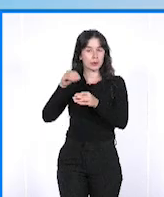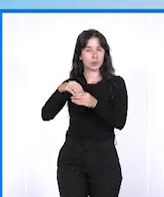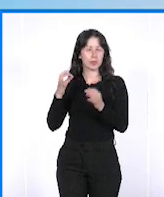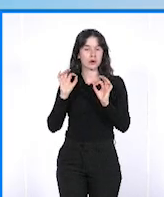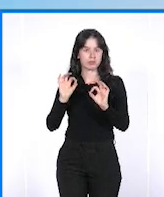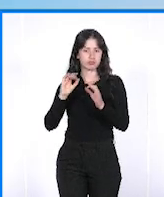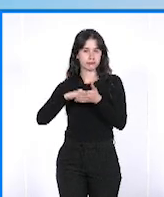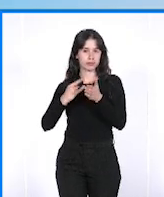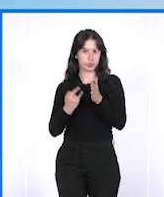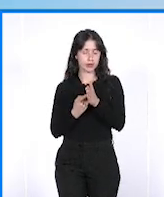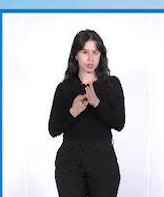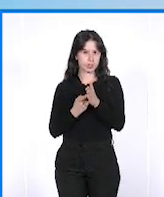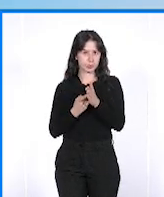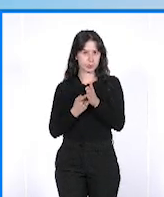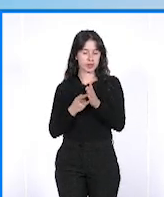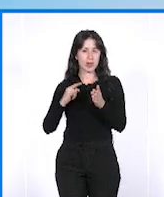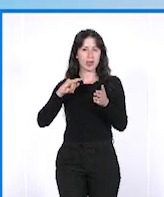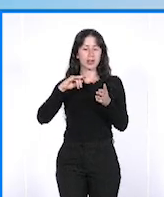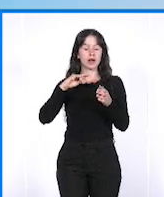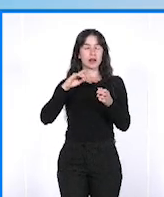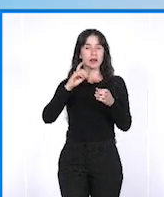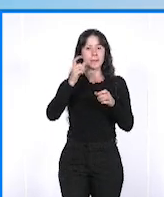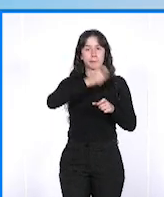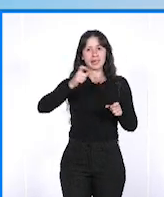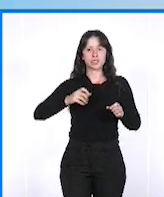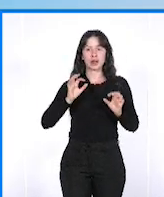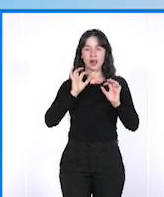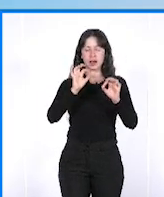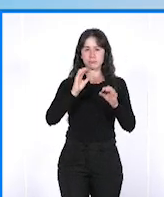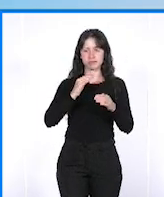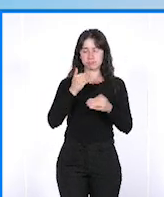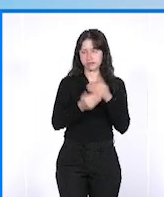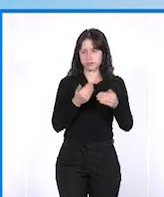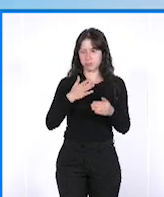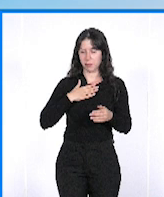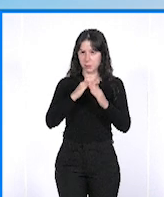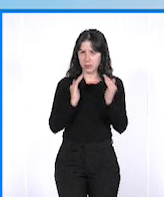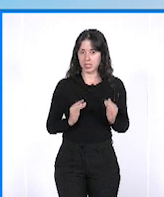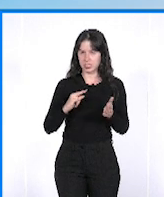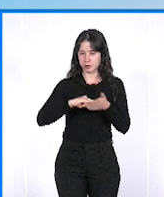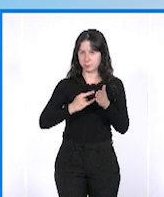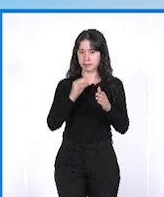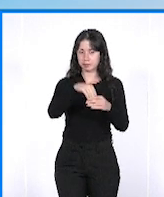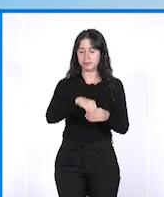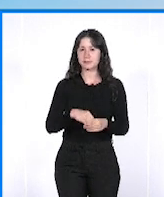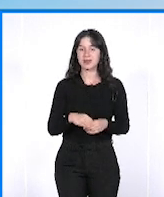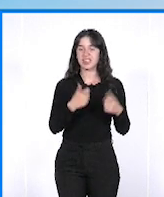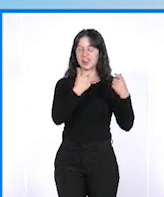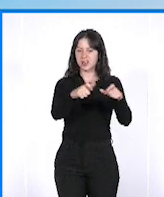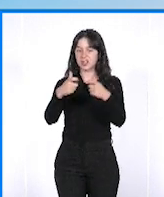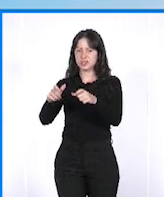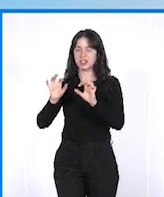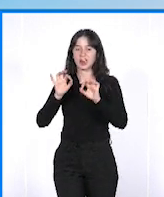proyecto no las personas que han transitado a a viviendas del proyecto mi casa y las tenemos desglosadas por entorno de